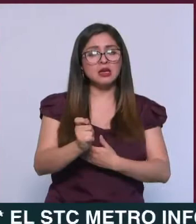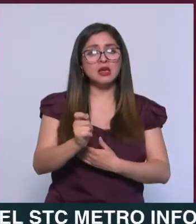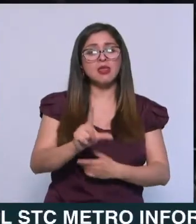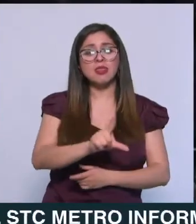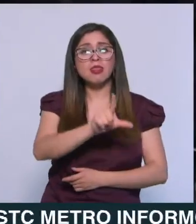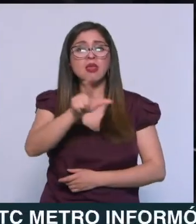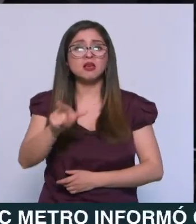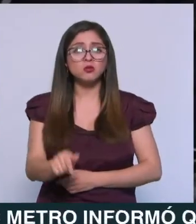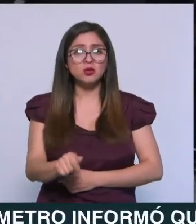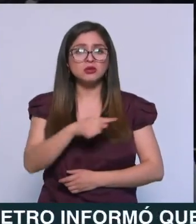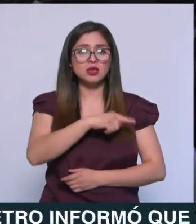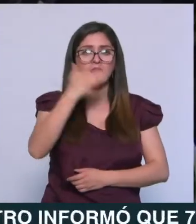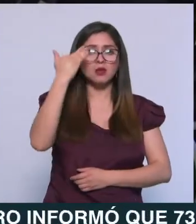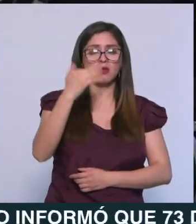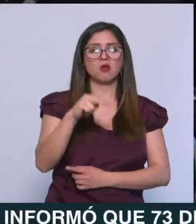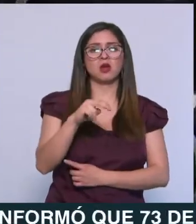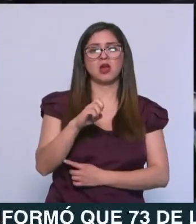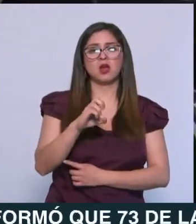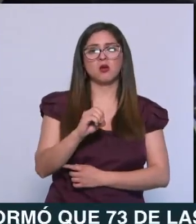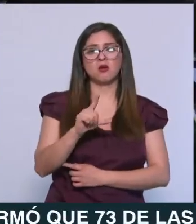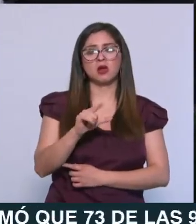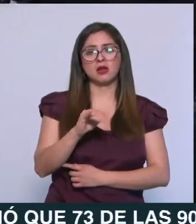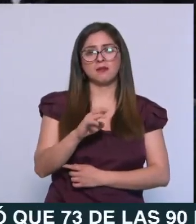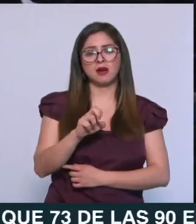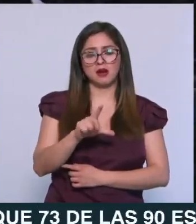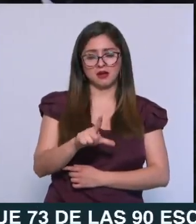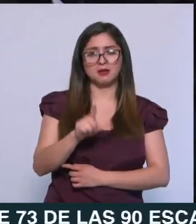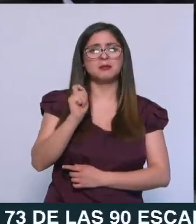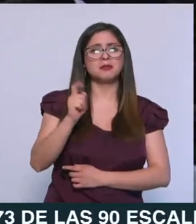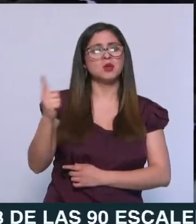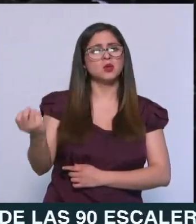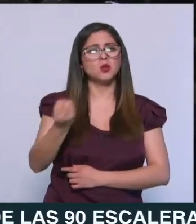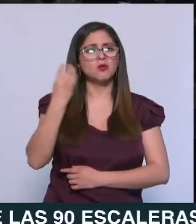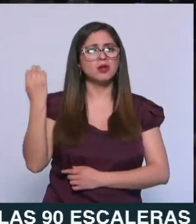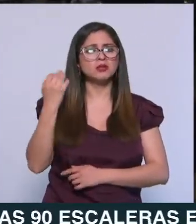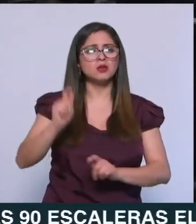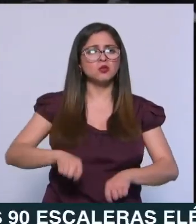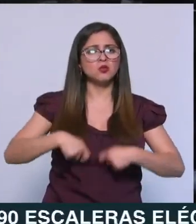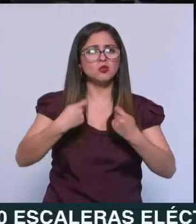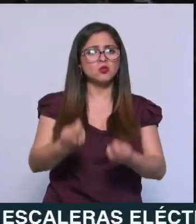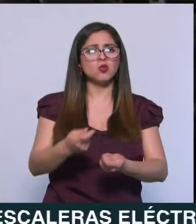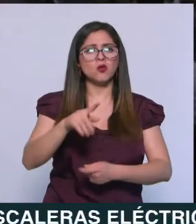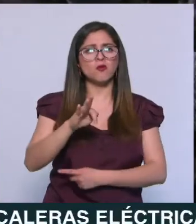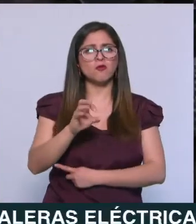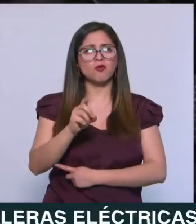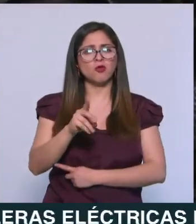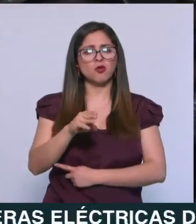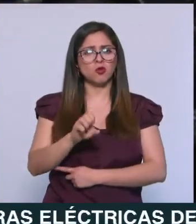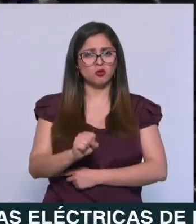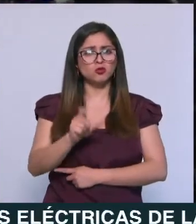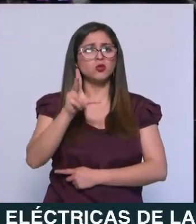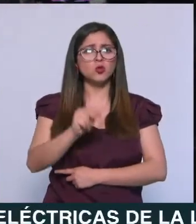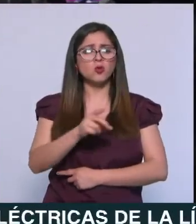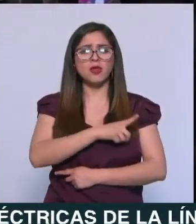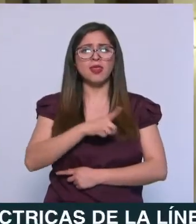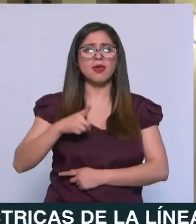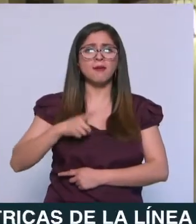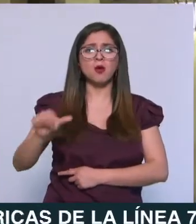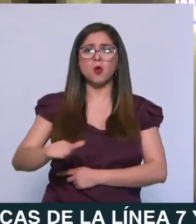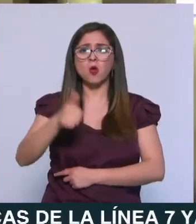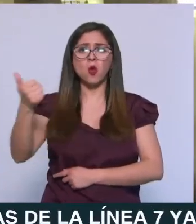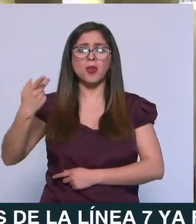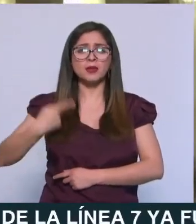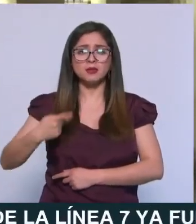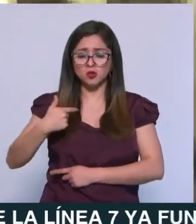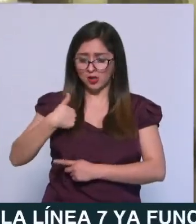neoliberal. Otro de los temas que tocó en su conferencia fue el de la entrega de fondos, en donde mencionó que no habrá intermediarios y el apoyo